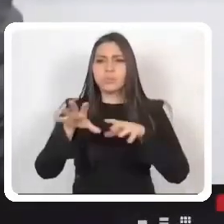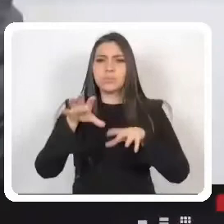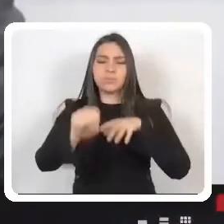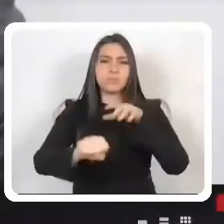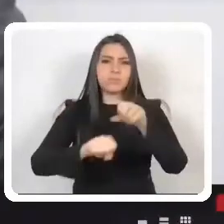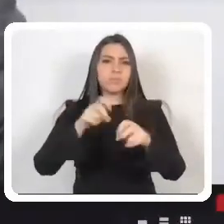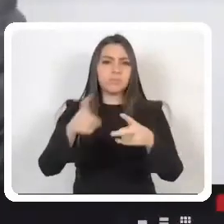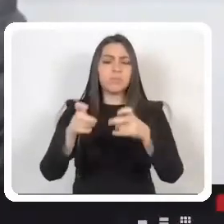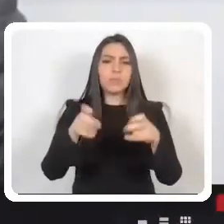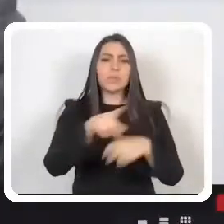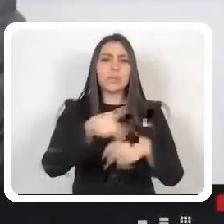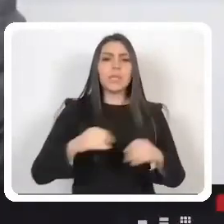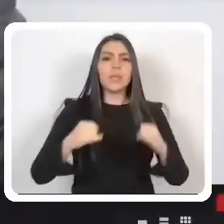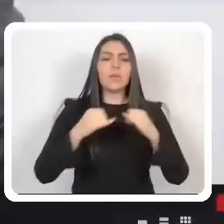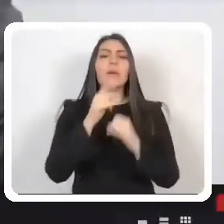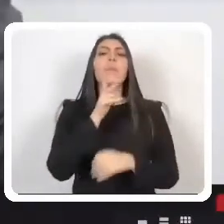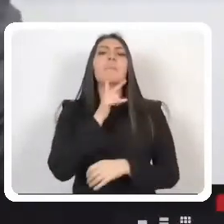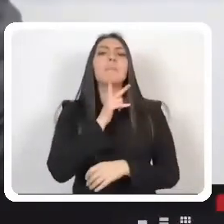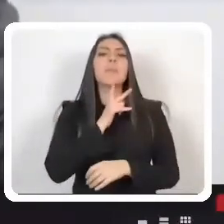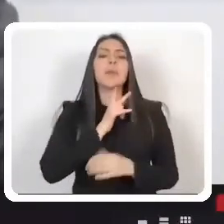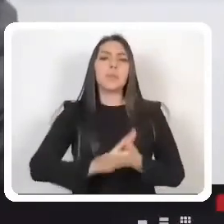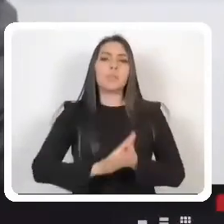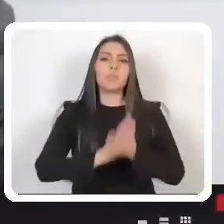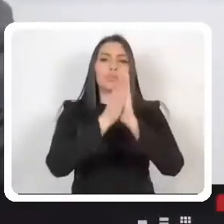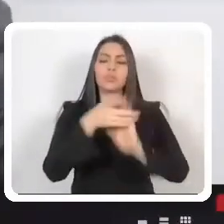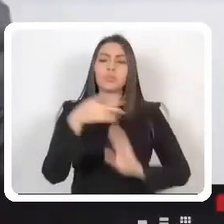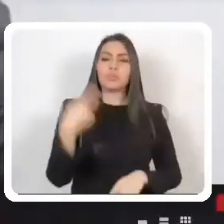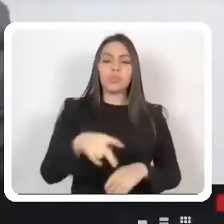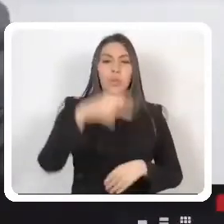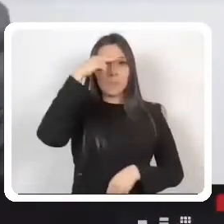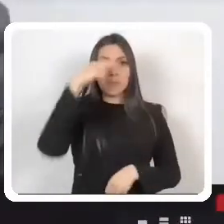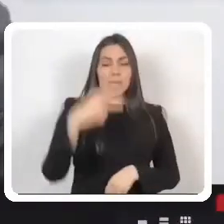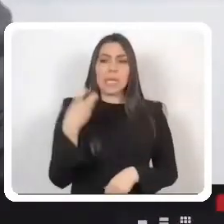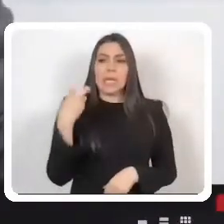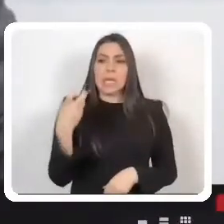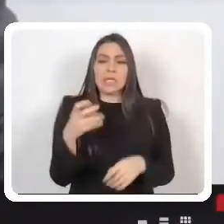petrolera nacionalizada fue el gran soporte de la economía nacional.